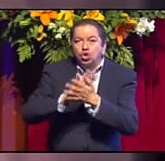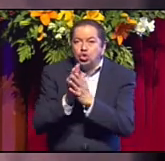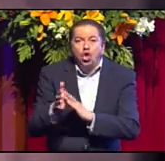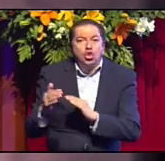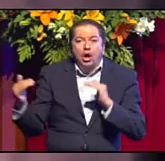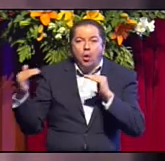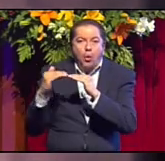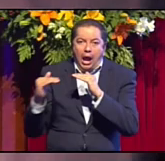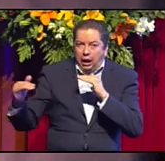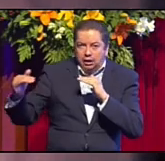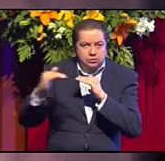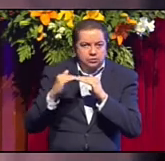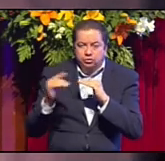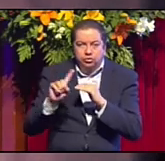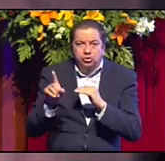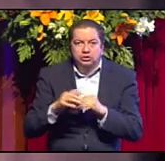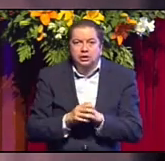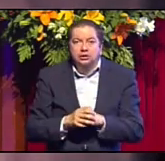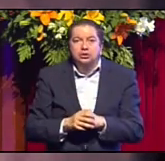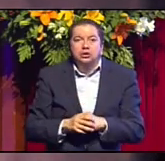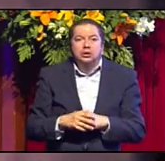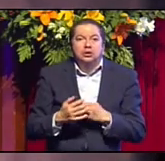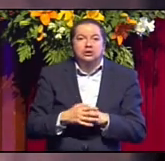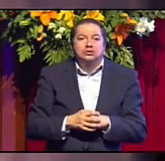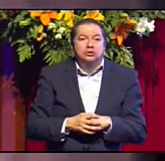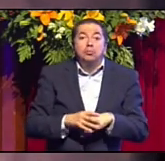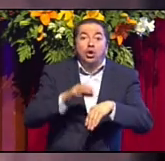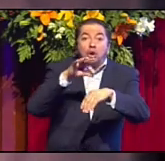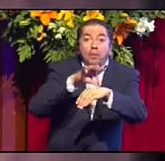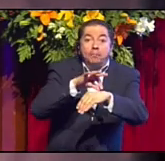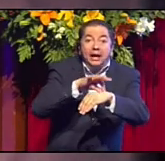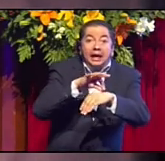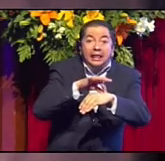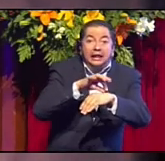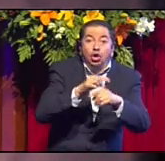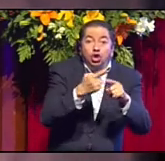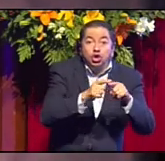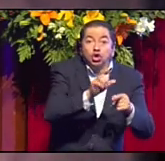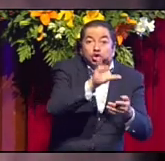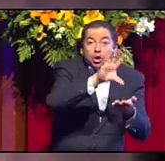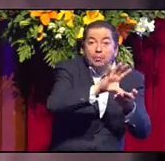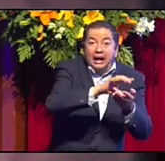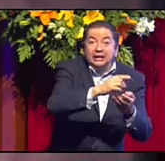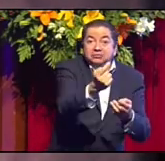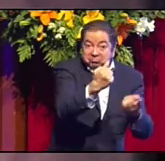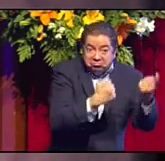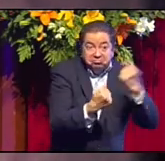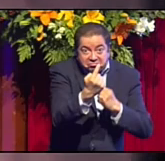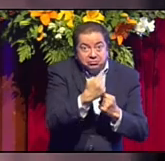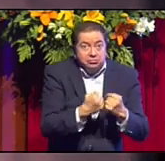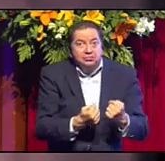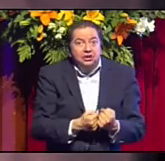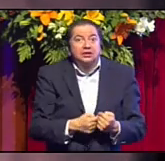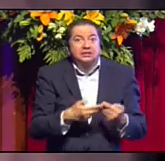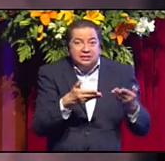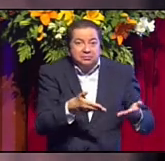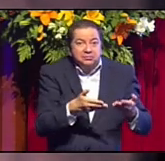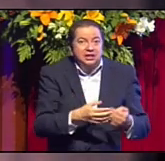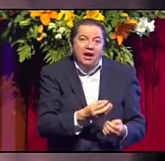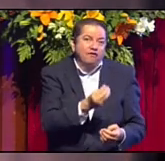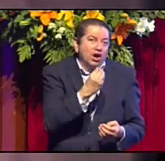cuando yo veo un médico, y si es de otro país, wow, qué maravilla, qué bueno, que vengan más médicos porque faltan acá, todos trabajando en el